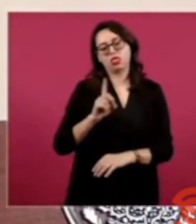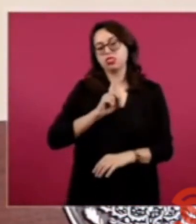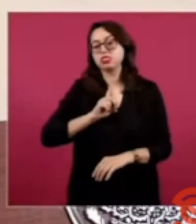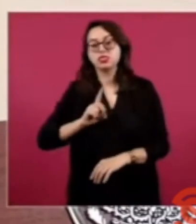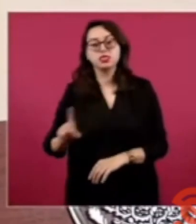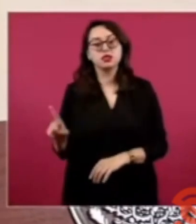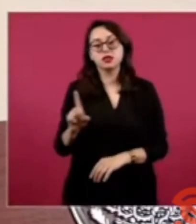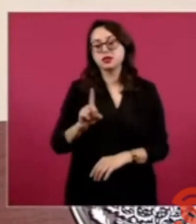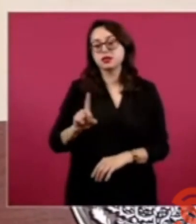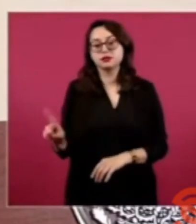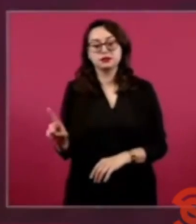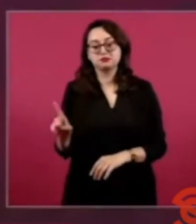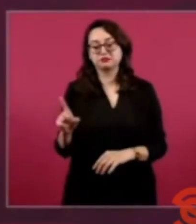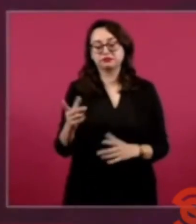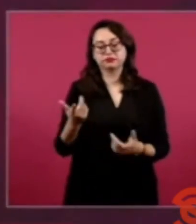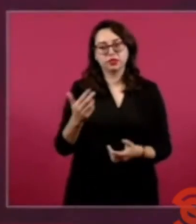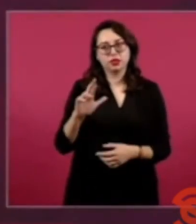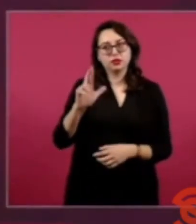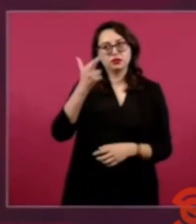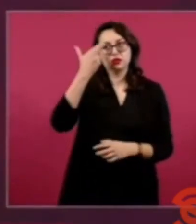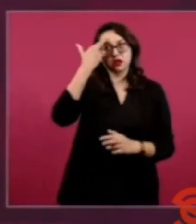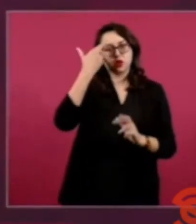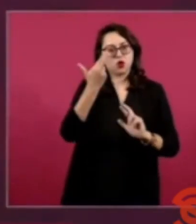La revolución se va